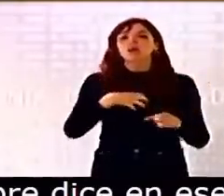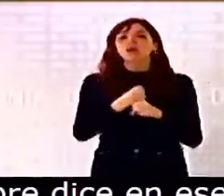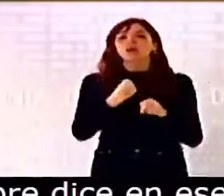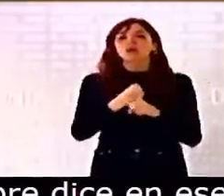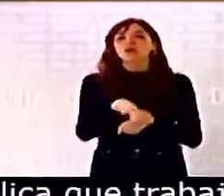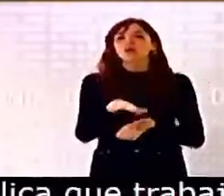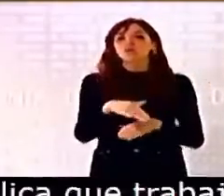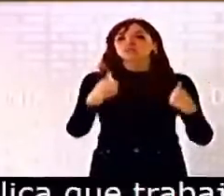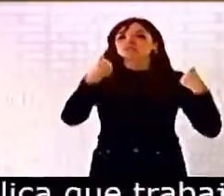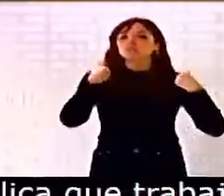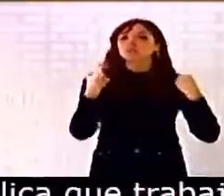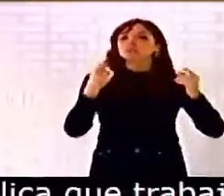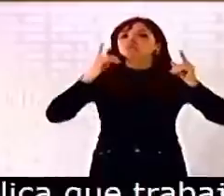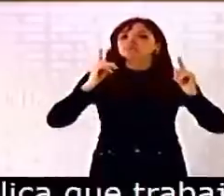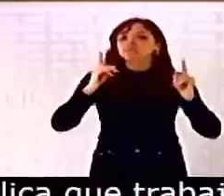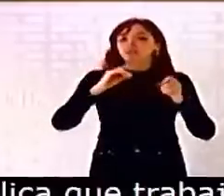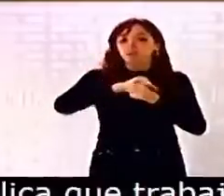pandemia.